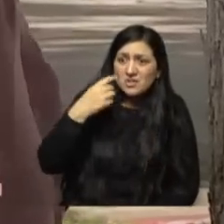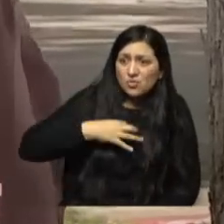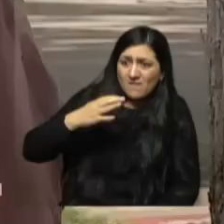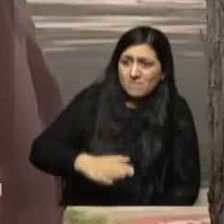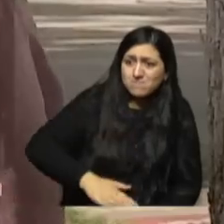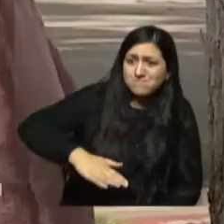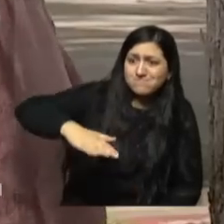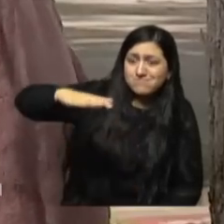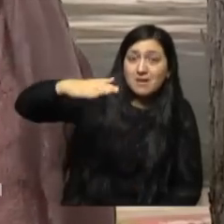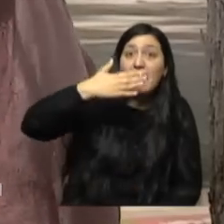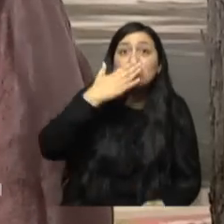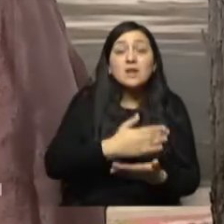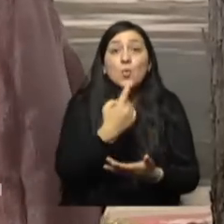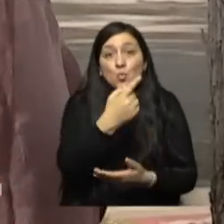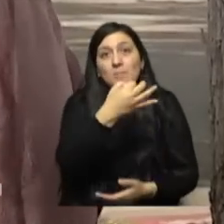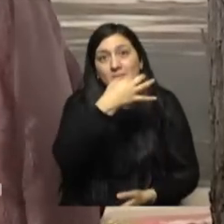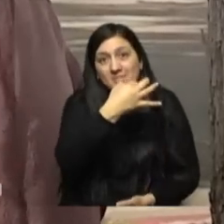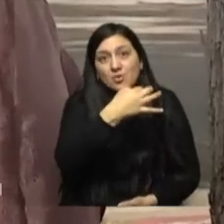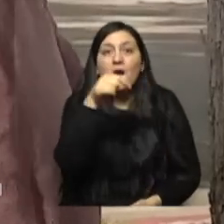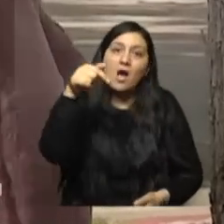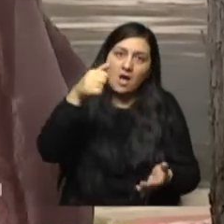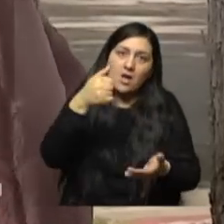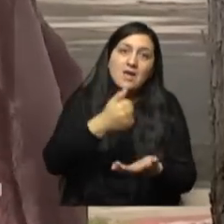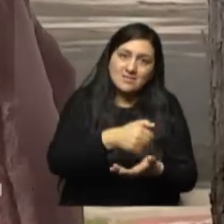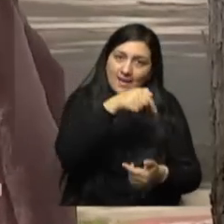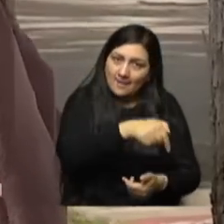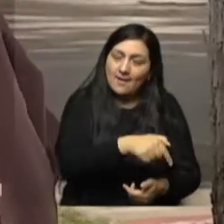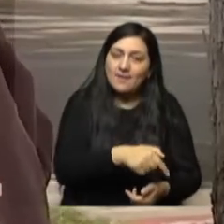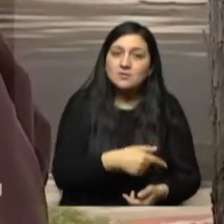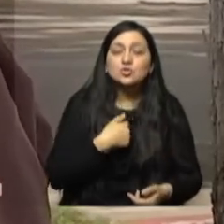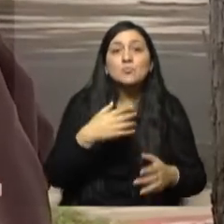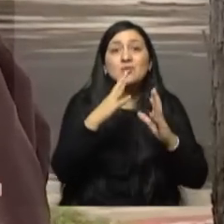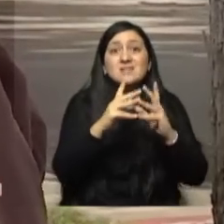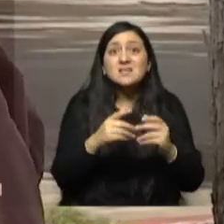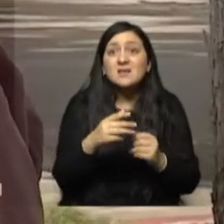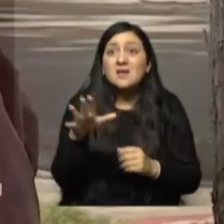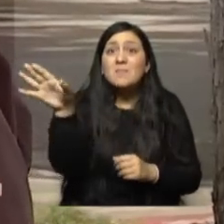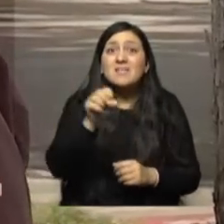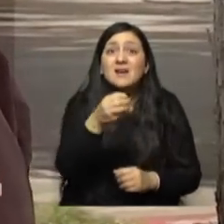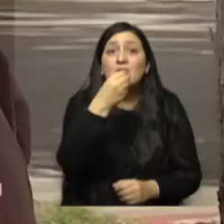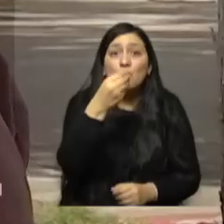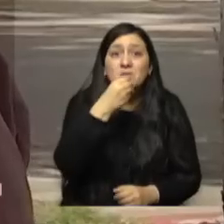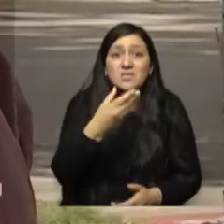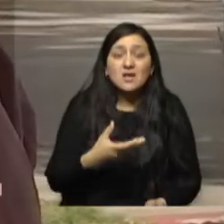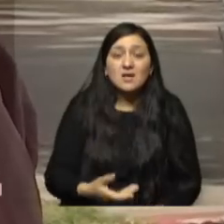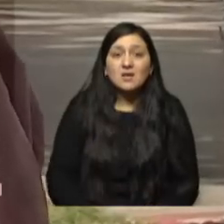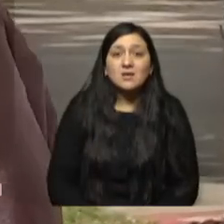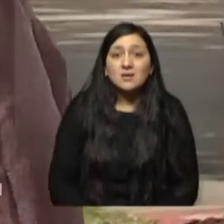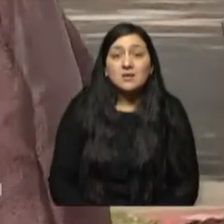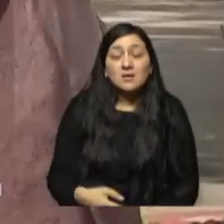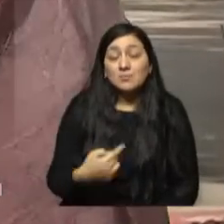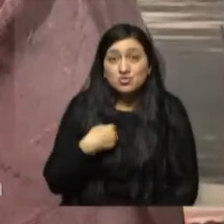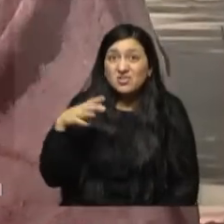Finalmente, uno de ellos me dijo que estaba acá. Y ahí me pude organizar para traerle comida, cosa que nunca vio en su vida, la comida que yo le